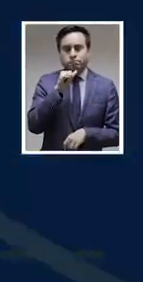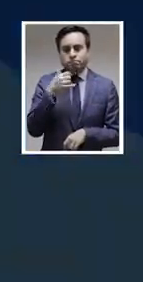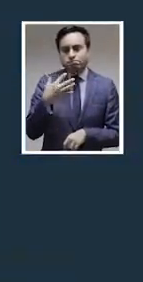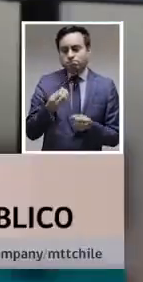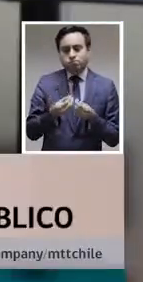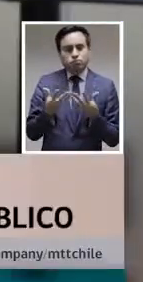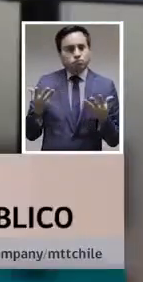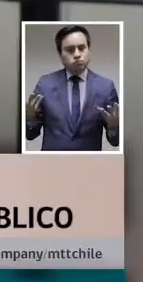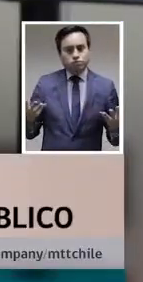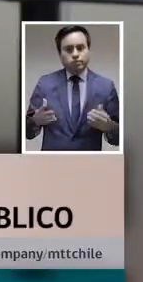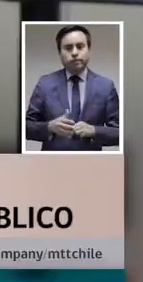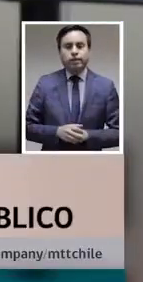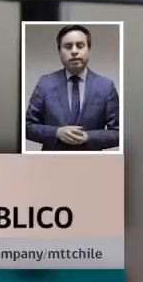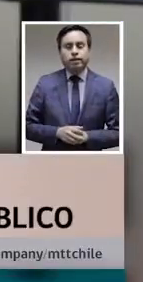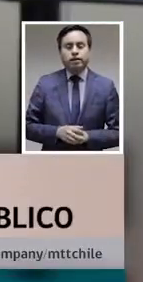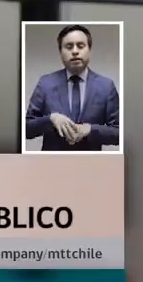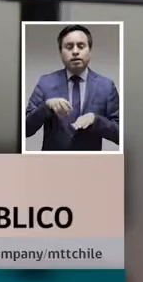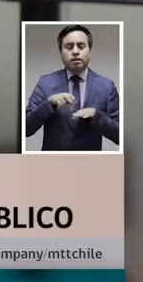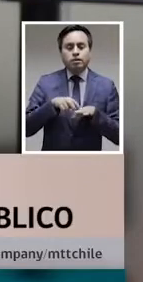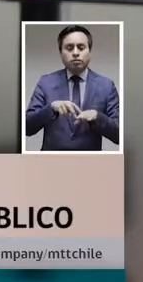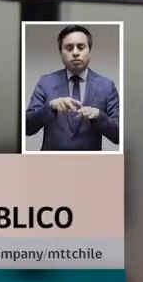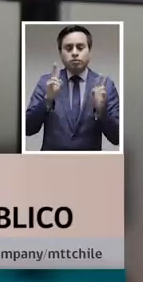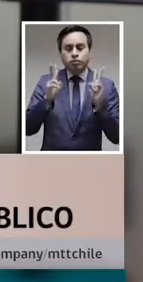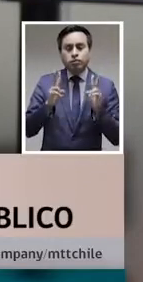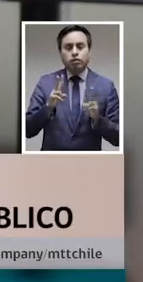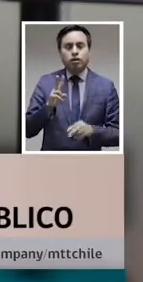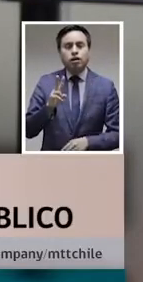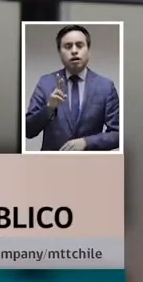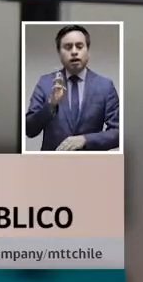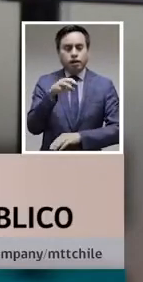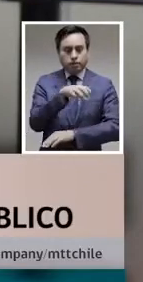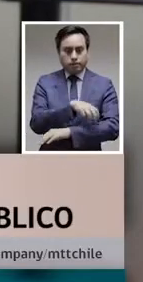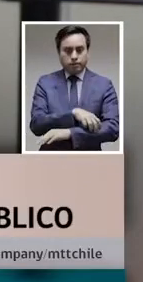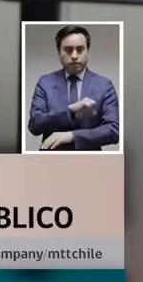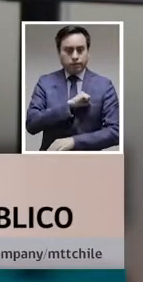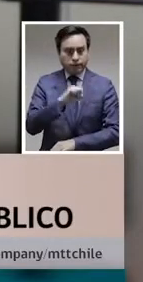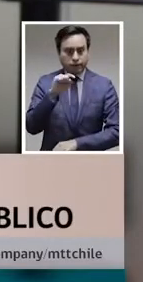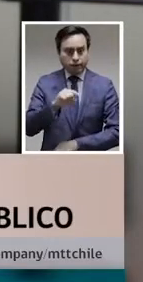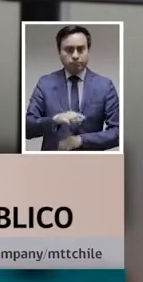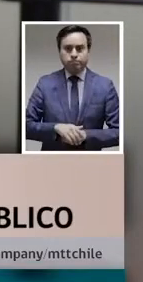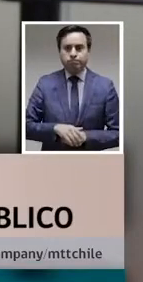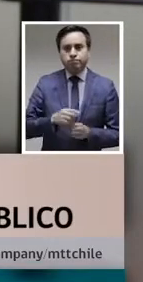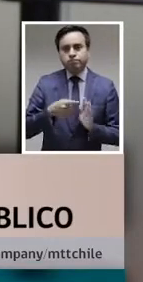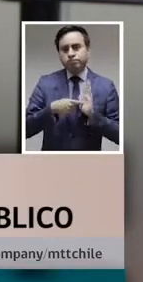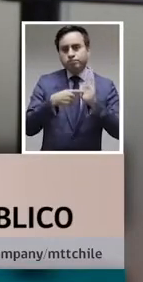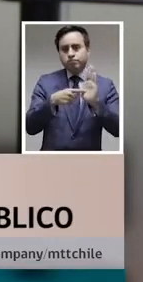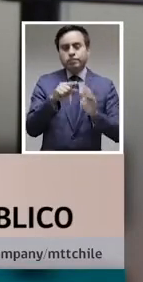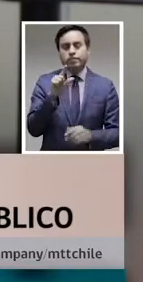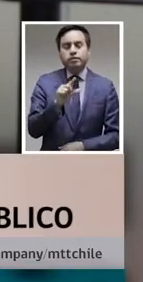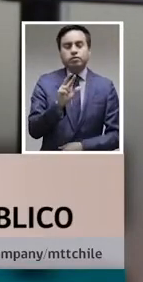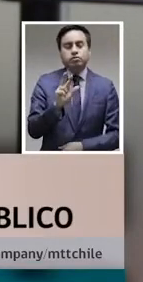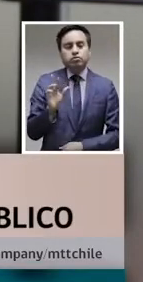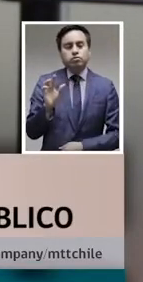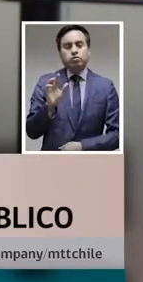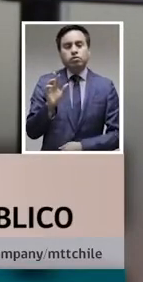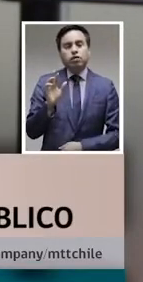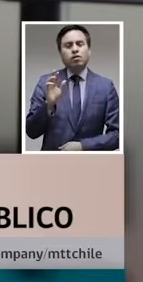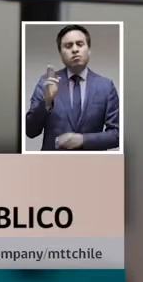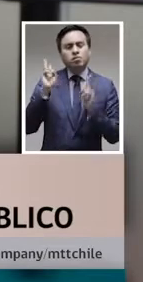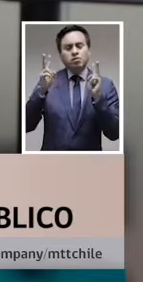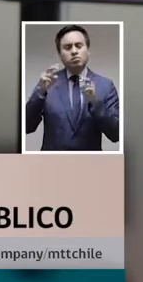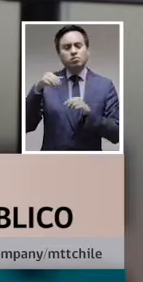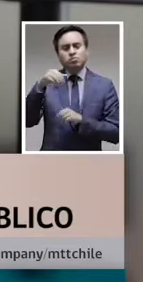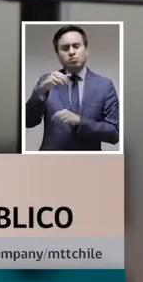enorme. En el transporte público metropolitano de Santiago, damos cuenta de 78 buses